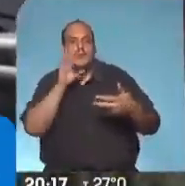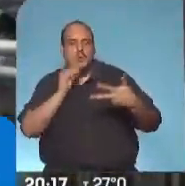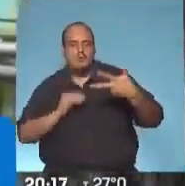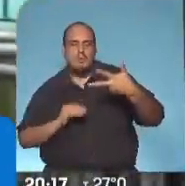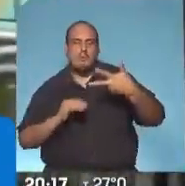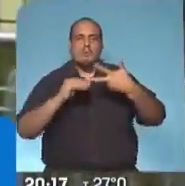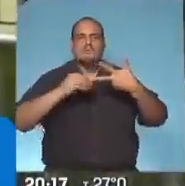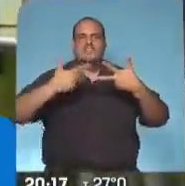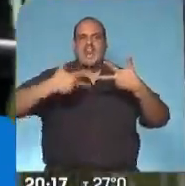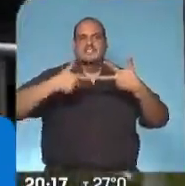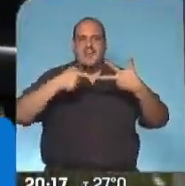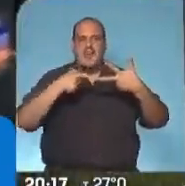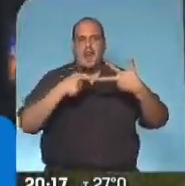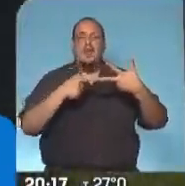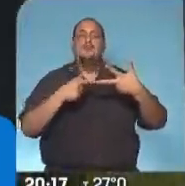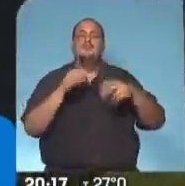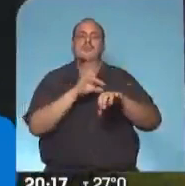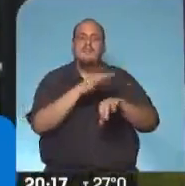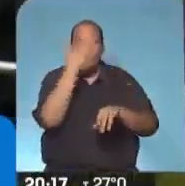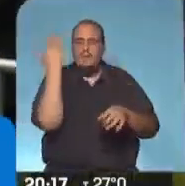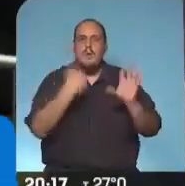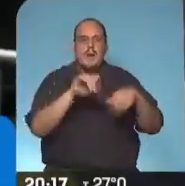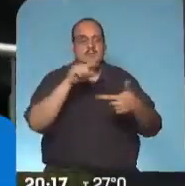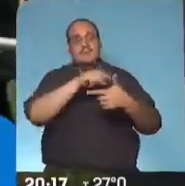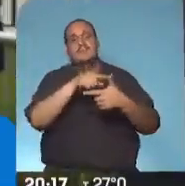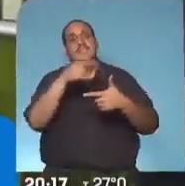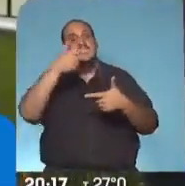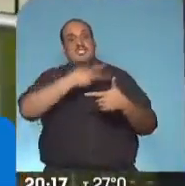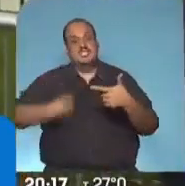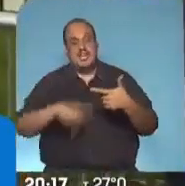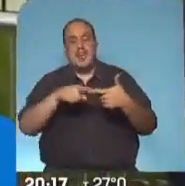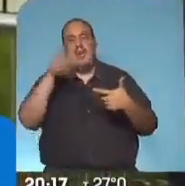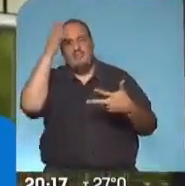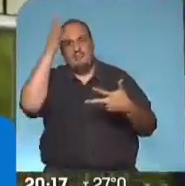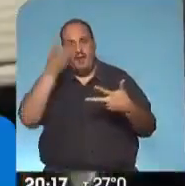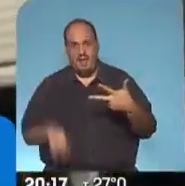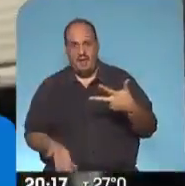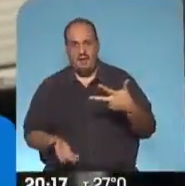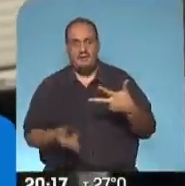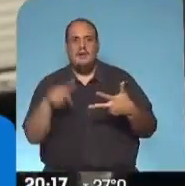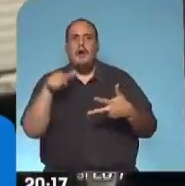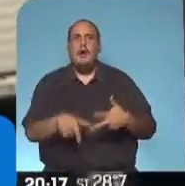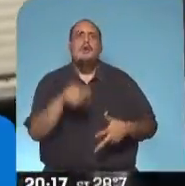más infectados del mundo, detrás de China e Italia. Hasta el momento registra